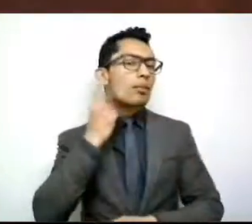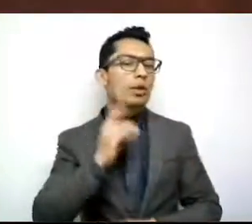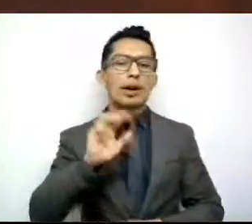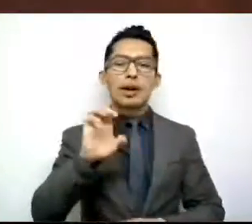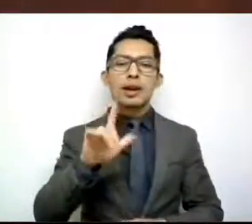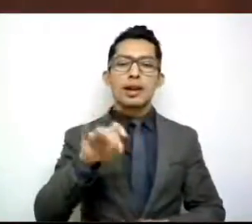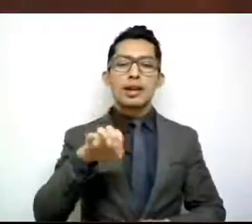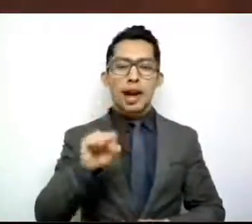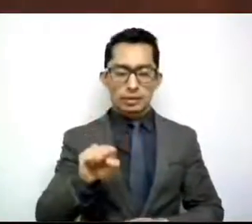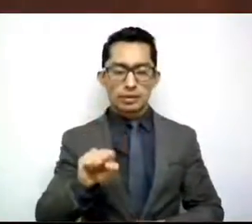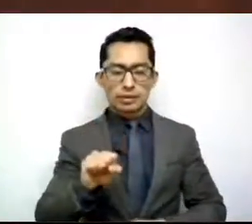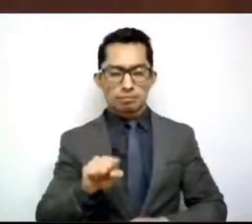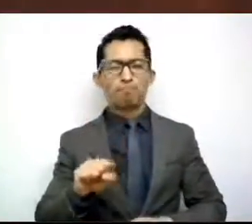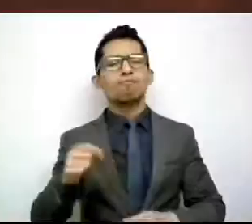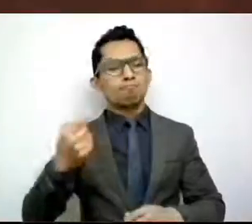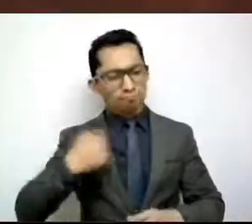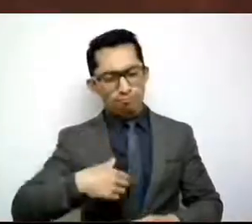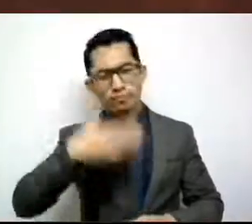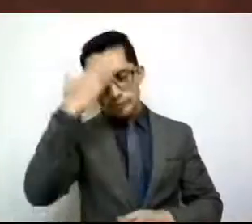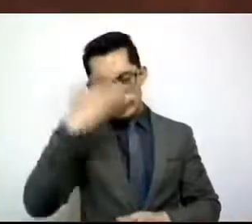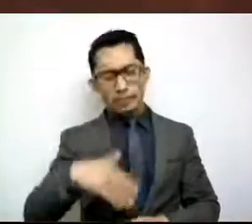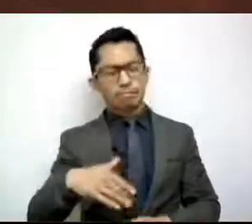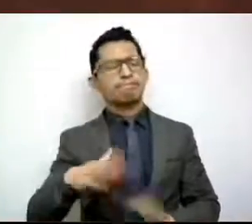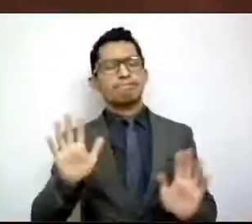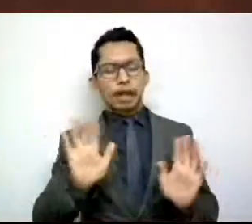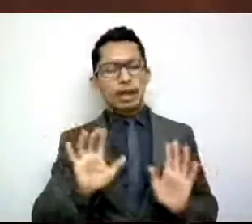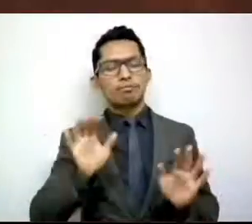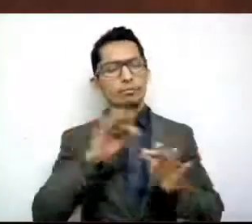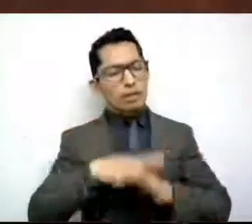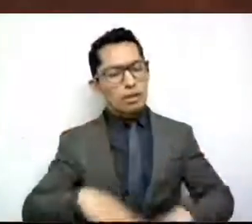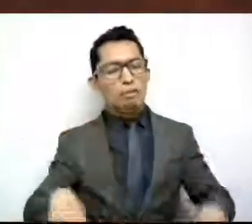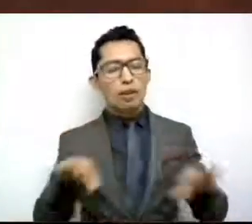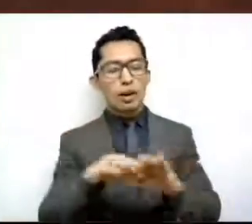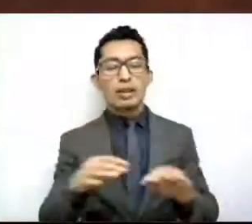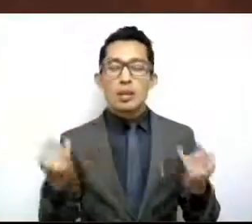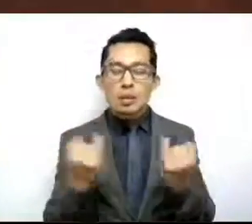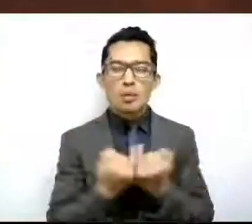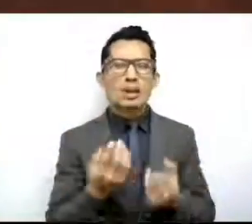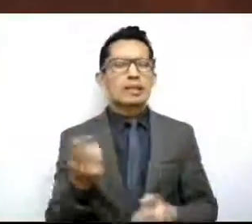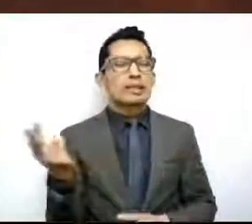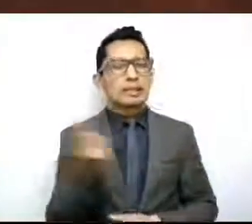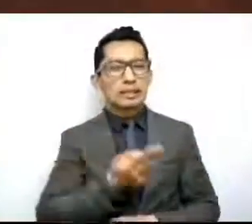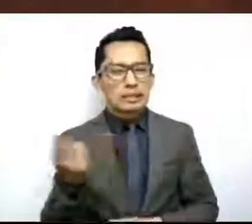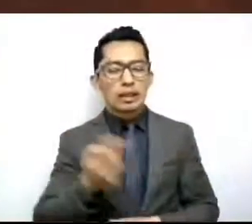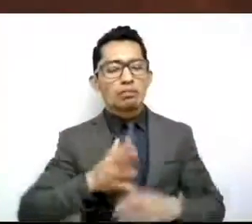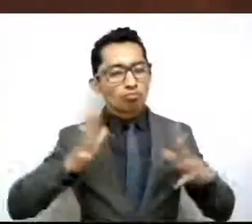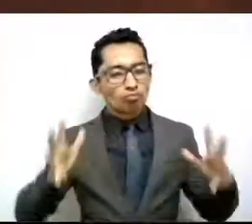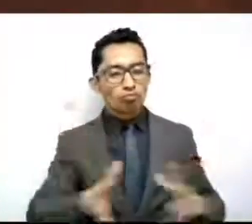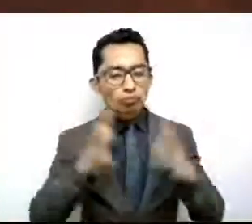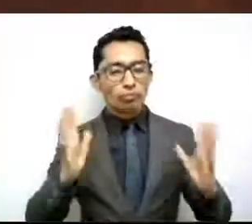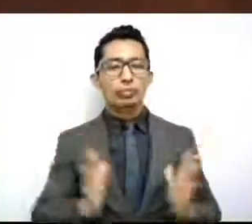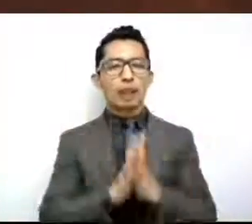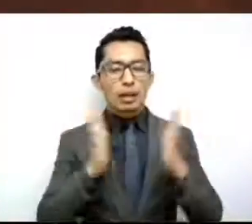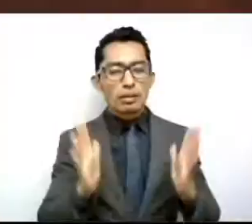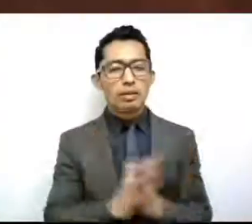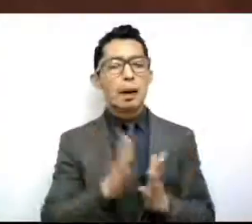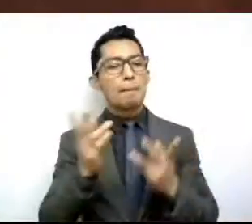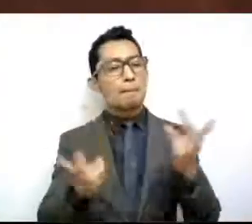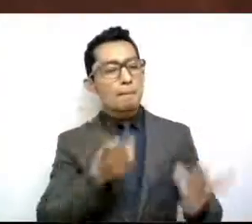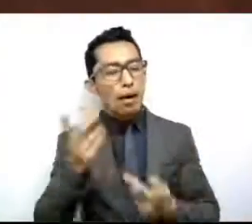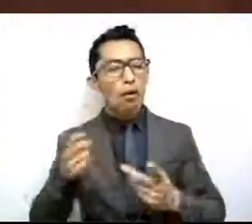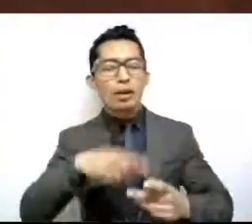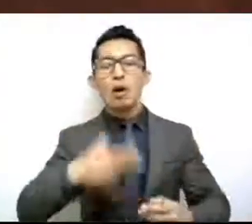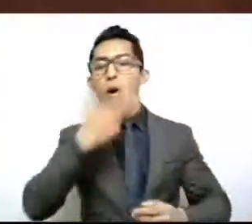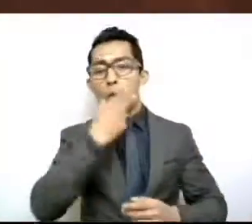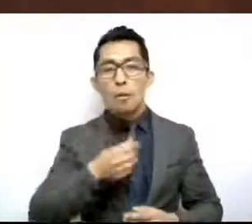Rescala, sabemos la importancia y lo necesario que es fomentar la participación de las y